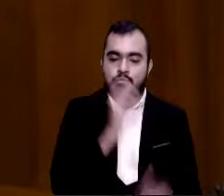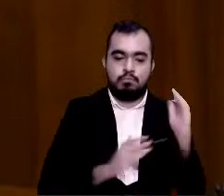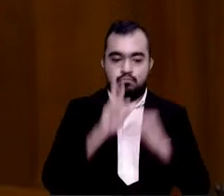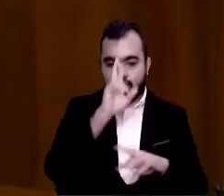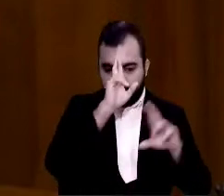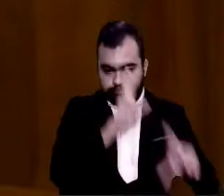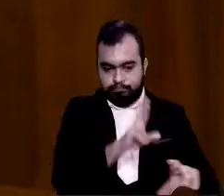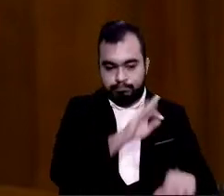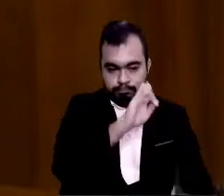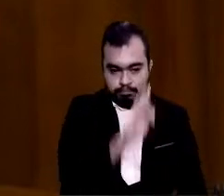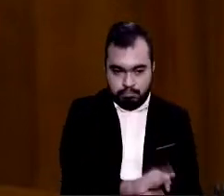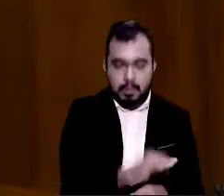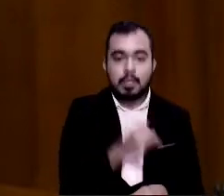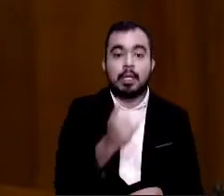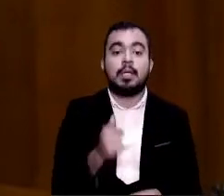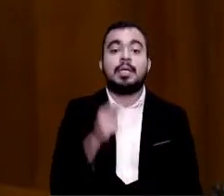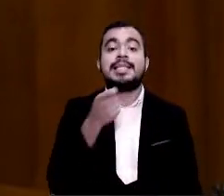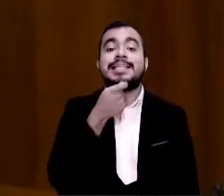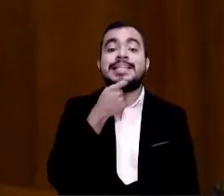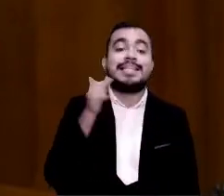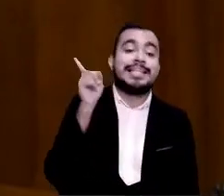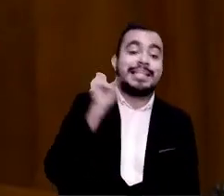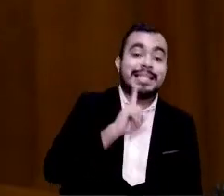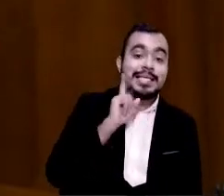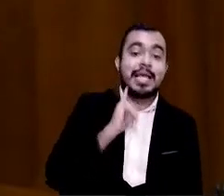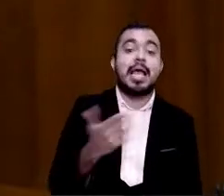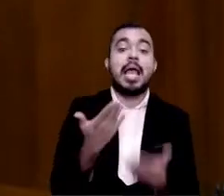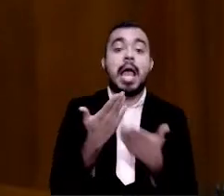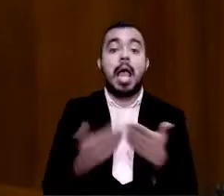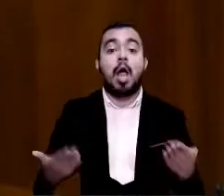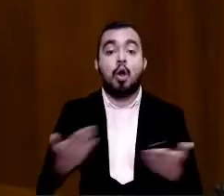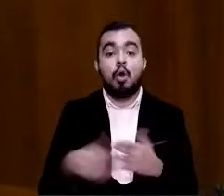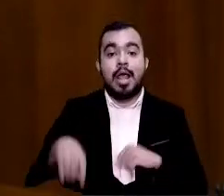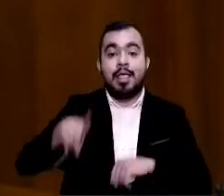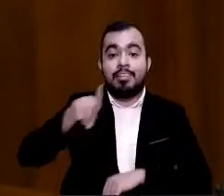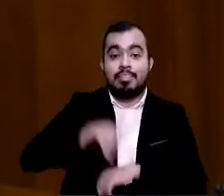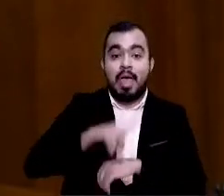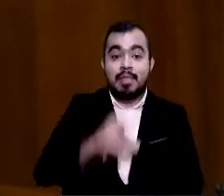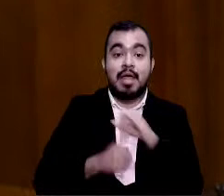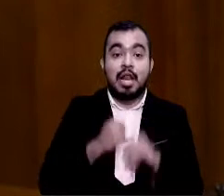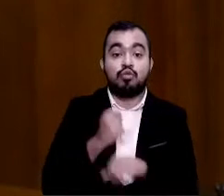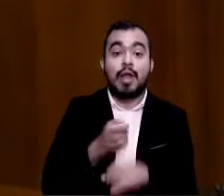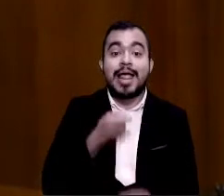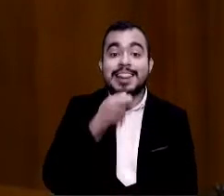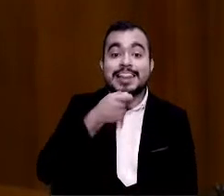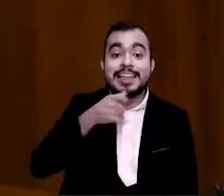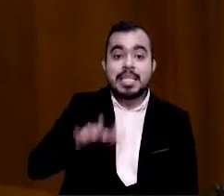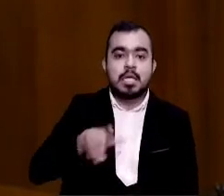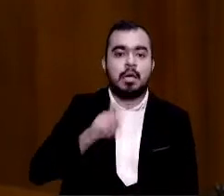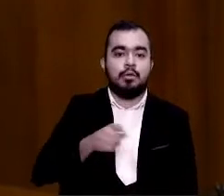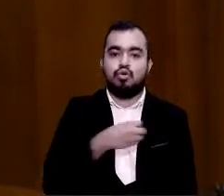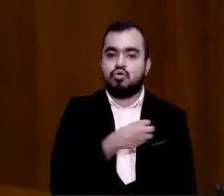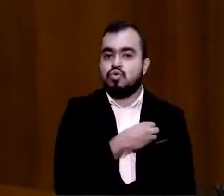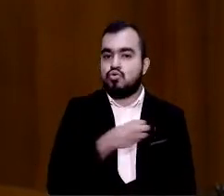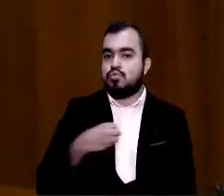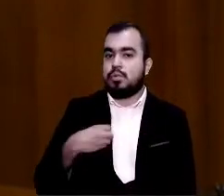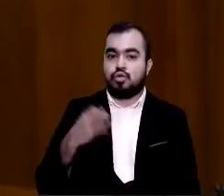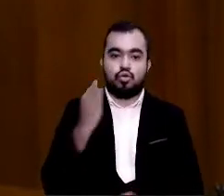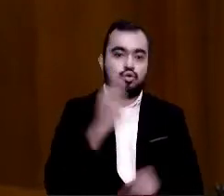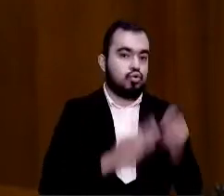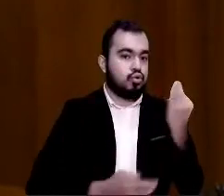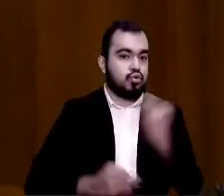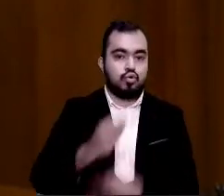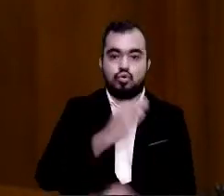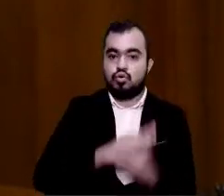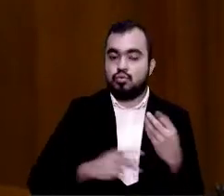este caso en particular el de las niñas, y hoy, que es el Día Internacional de la Niña, se vuelve una obligación para todos nosotros el